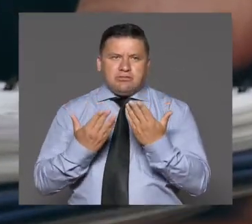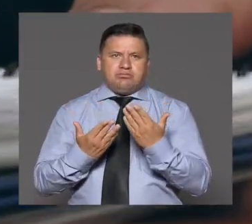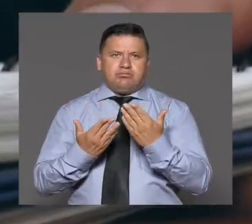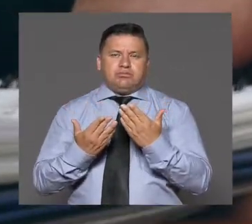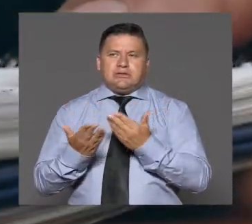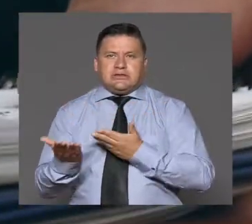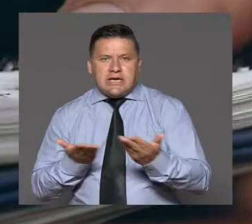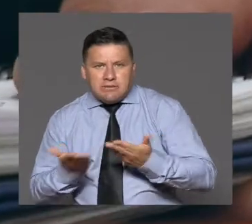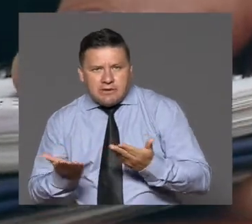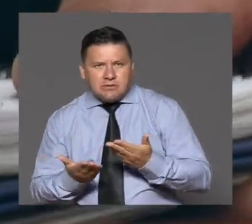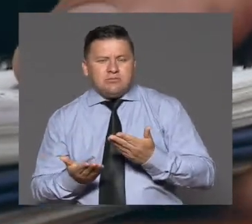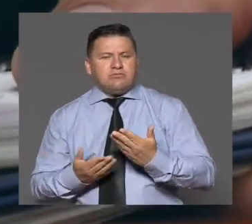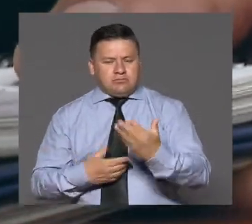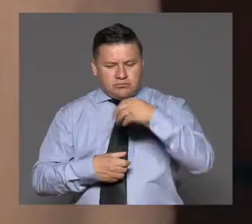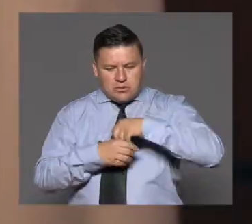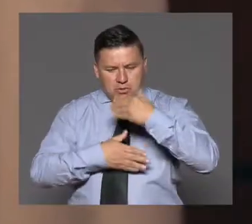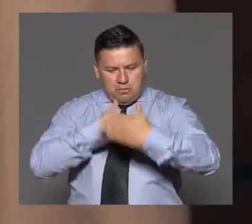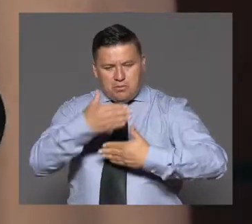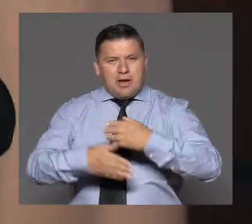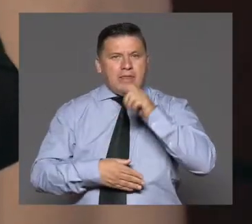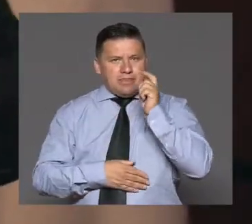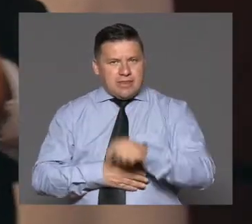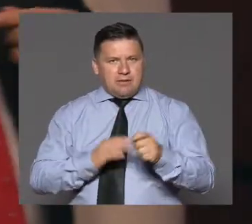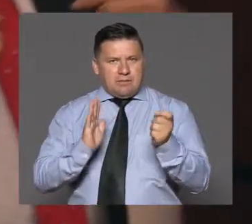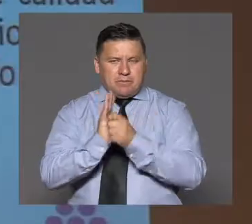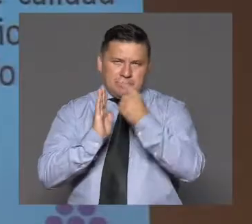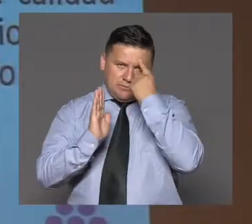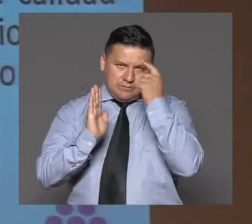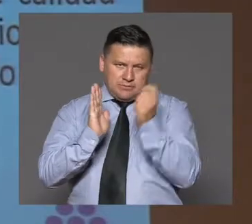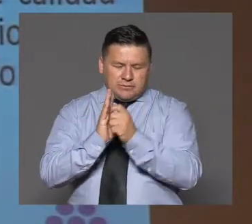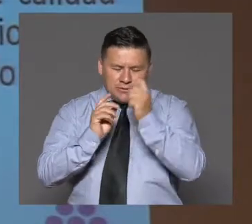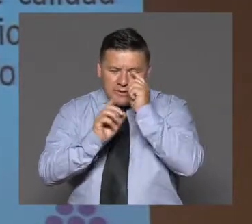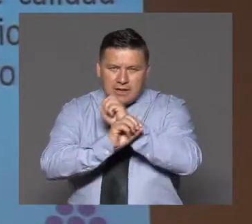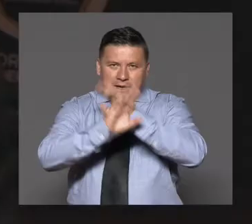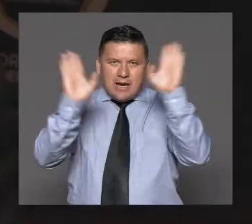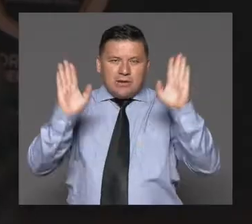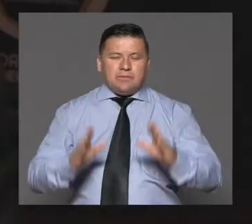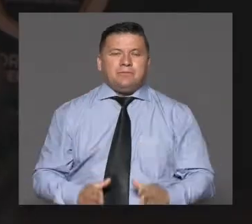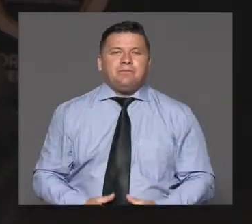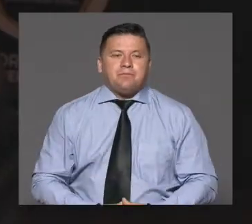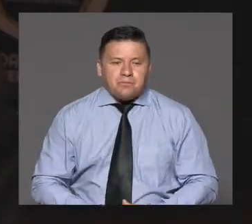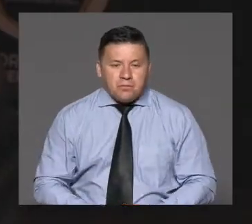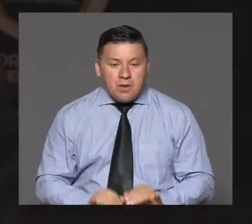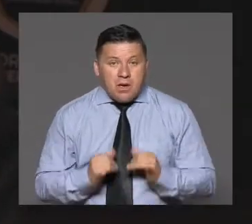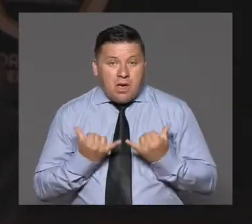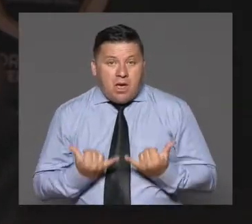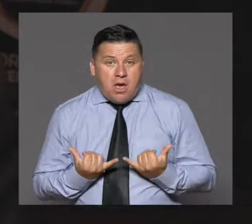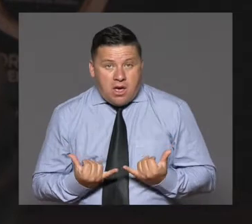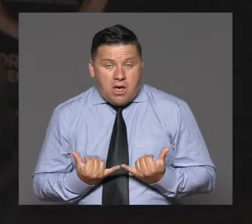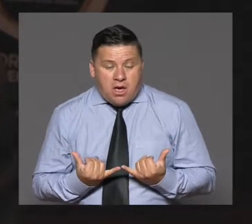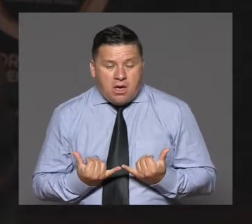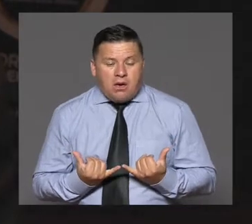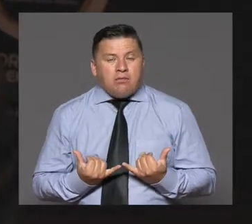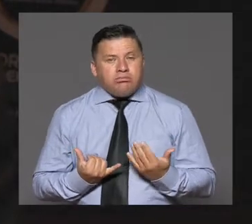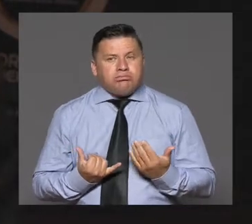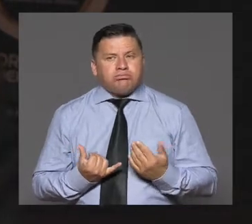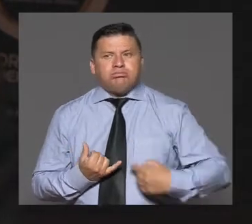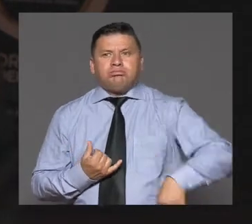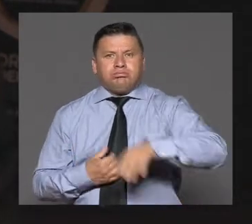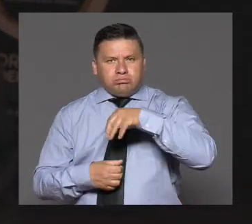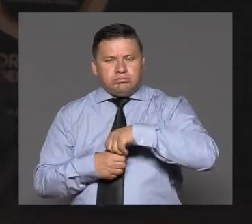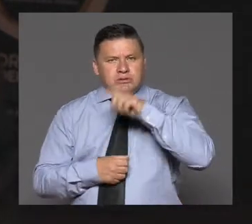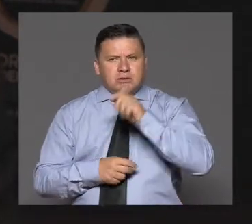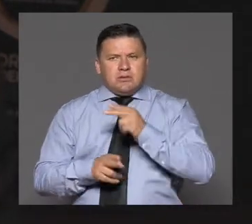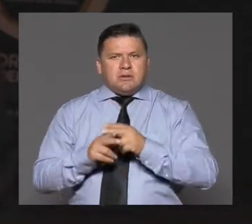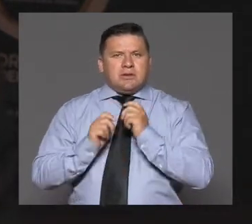obras y servicios dentro de un proceso que debe estar enmarcado en la transparencia. En este momento hace parte de un sistema que